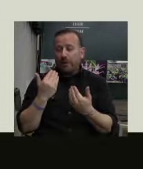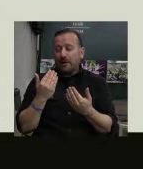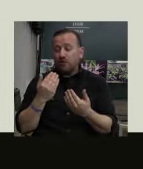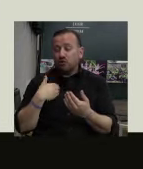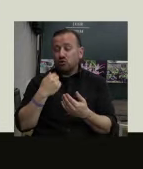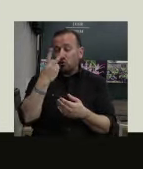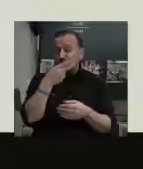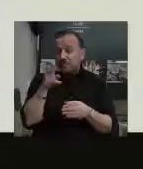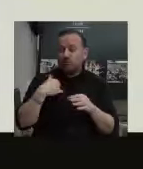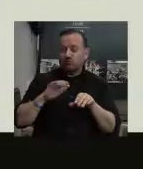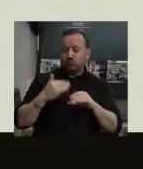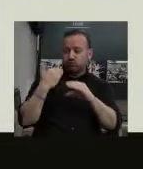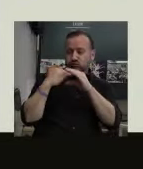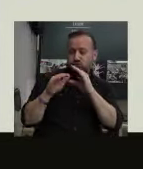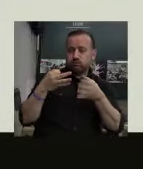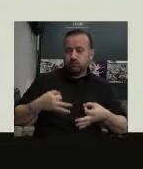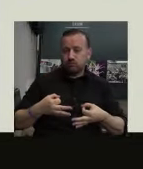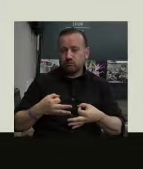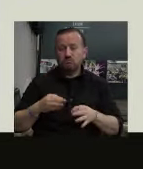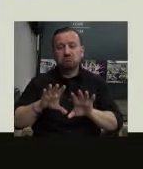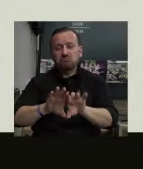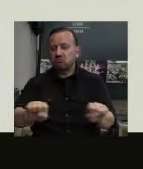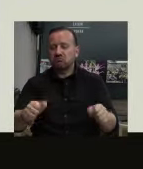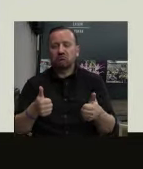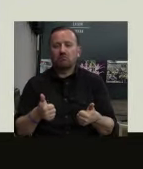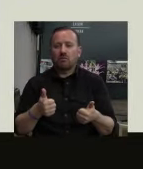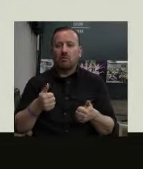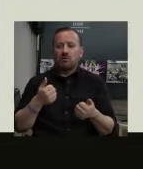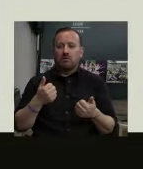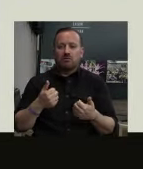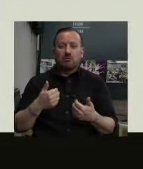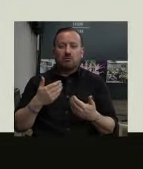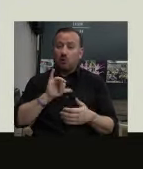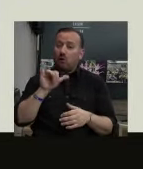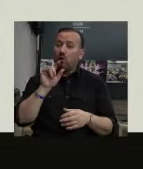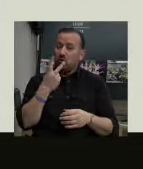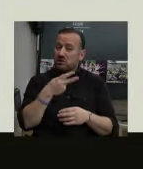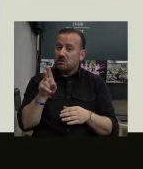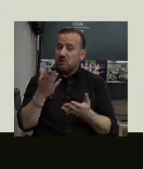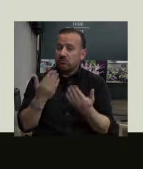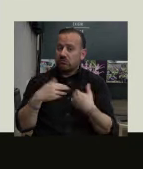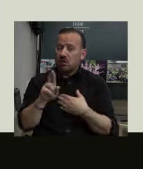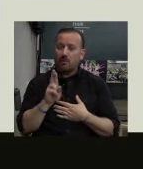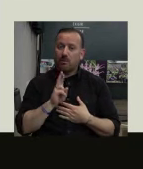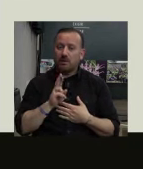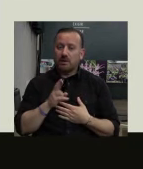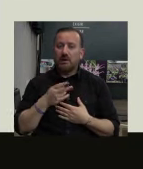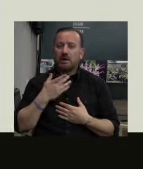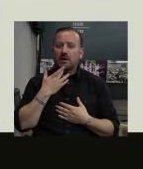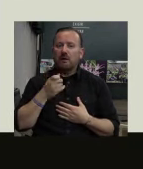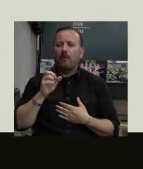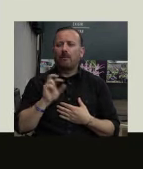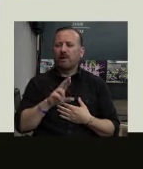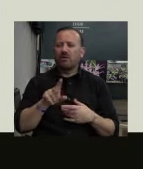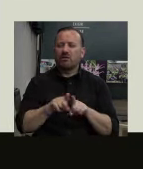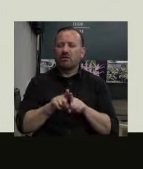y te lo contesto como mereces listo el man está loco pero en dos semanas me da respuesta pero queé habrá peor que